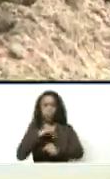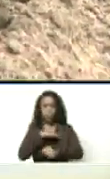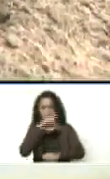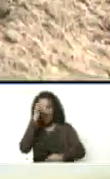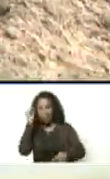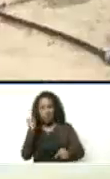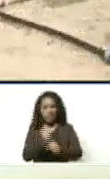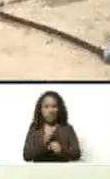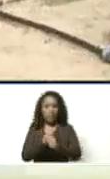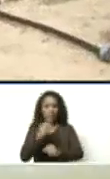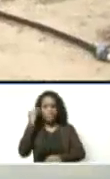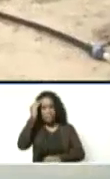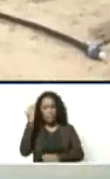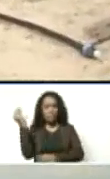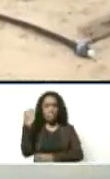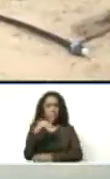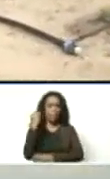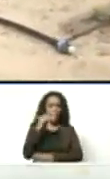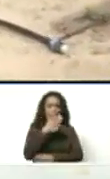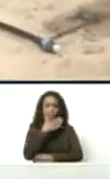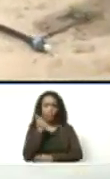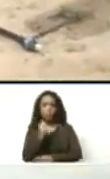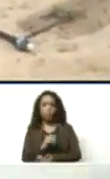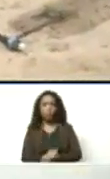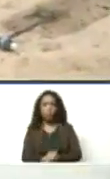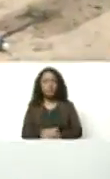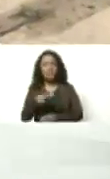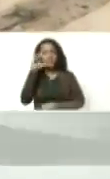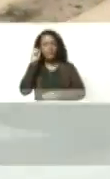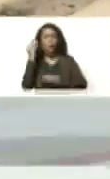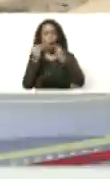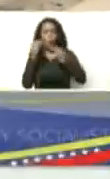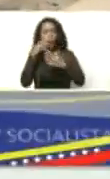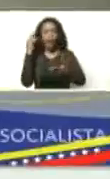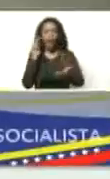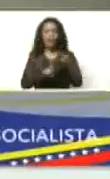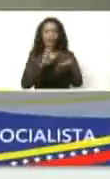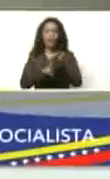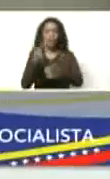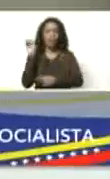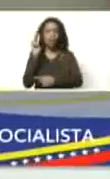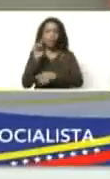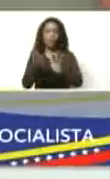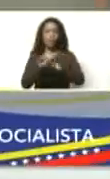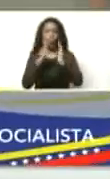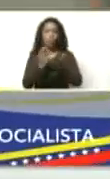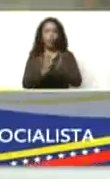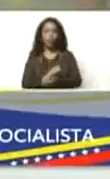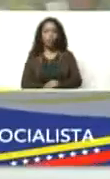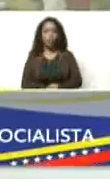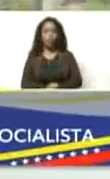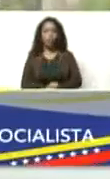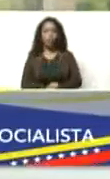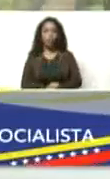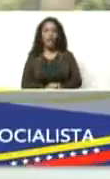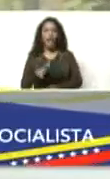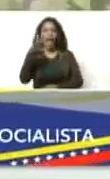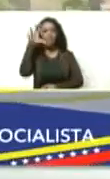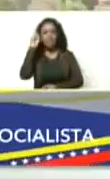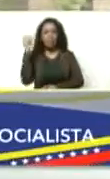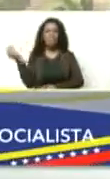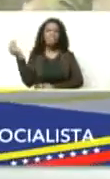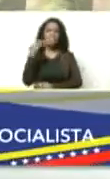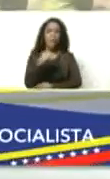a pensar cada vez mejor, a entender la realidad de Venezuela y del mundo. A entender aún